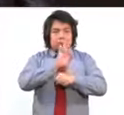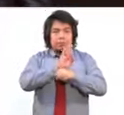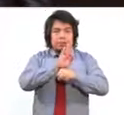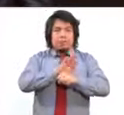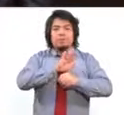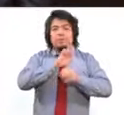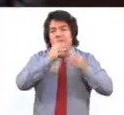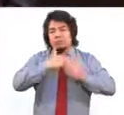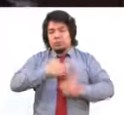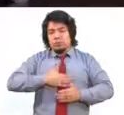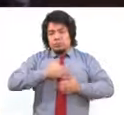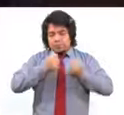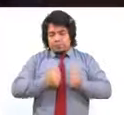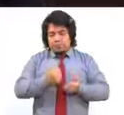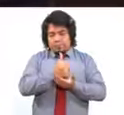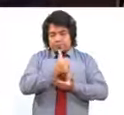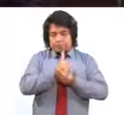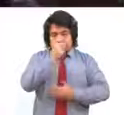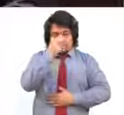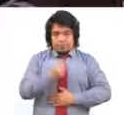México.